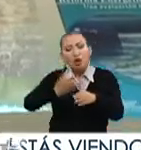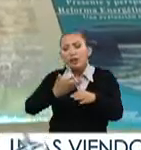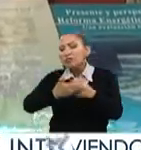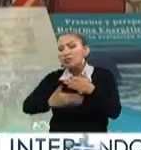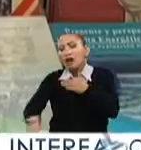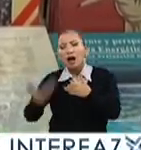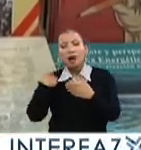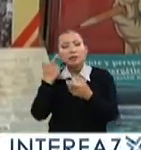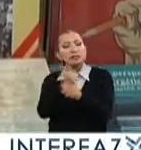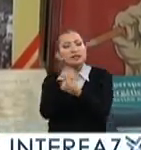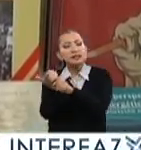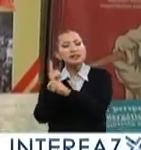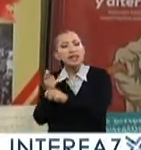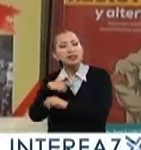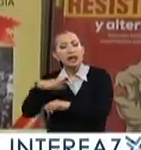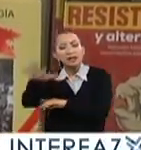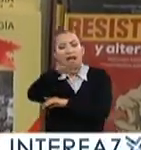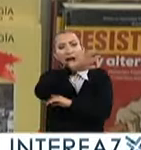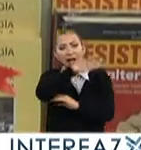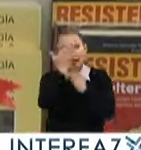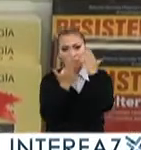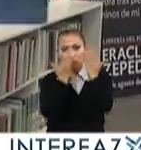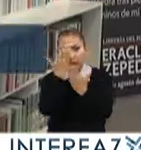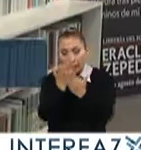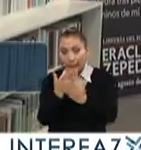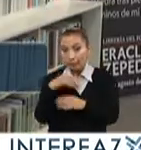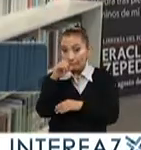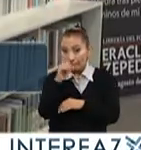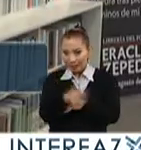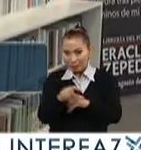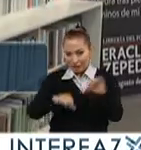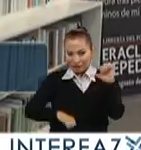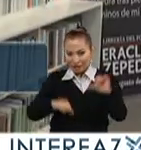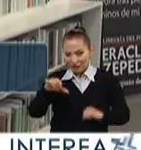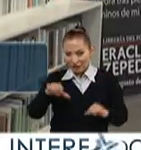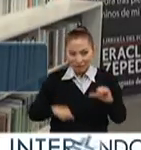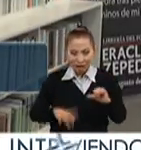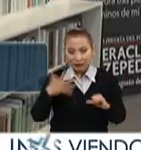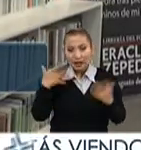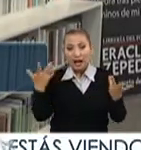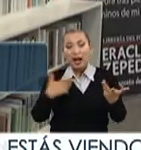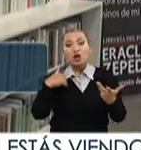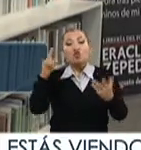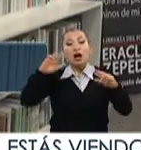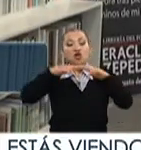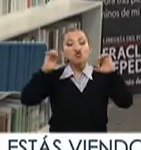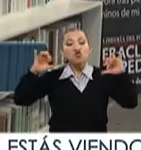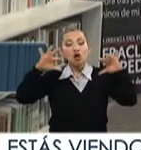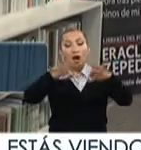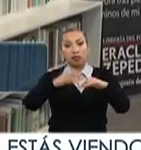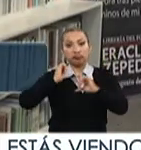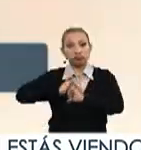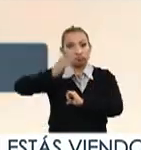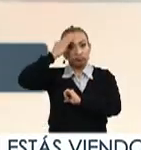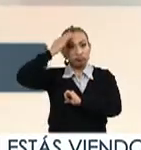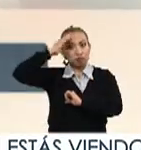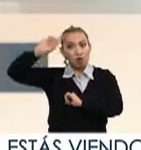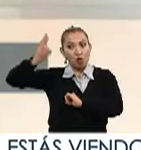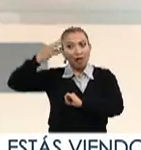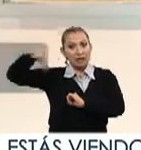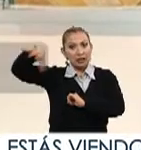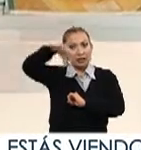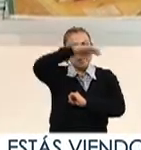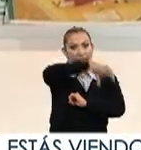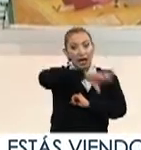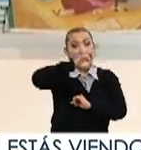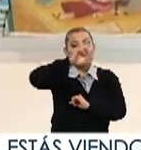actualidad de las profesiones y disciplinas de estudio. Como parte de las actividades, se realizará una reunión de rectores de las instituciones